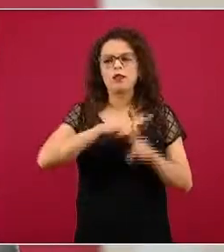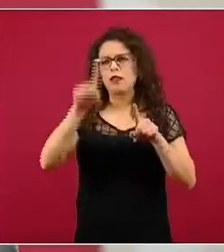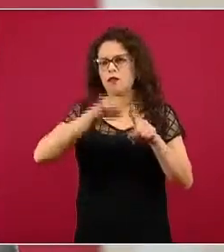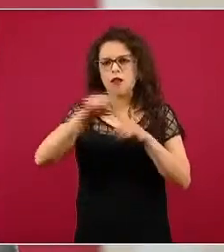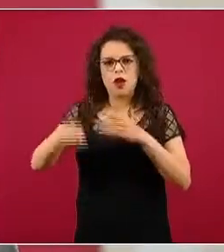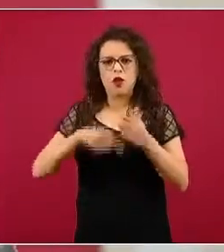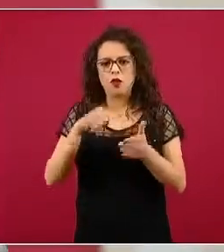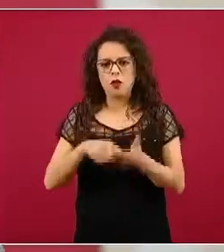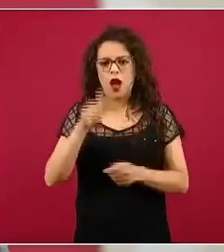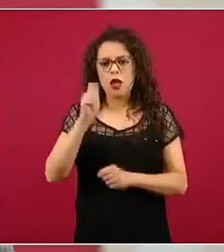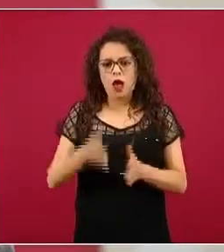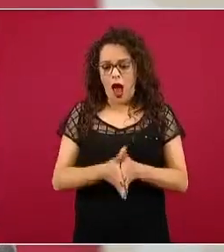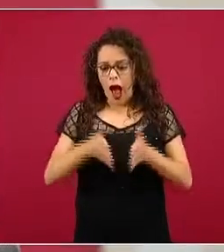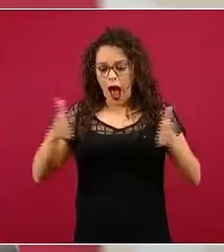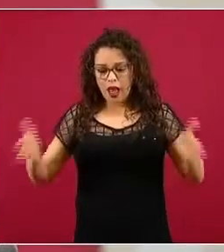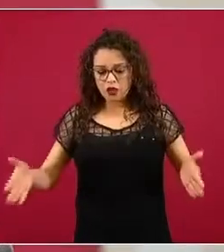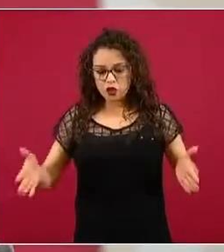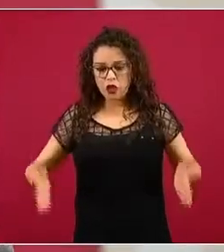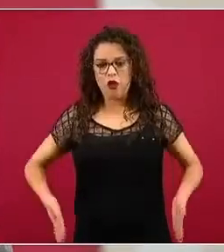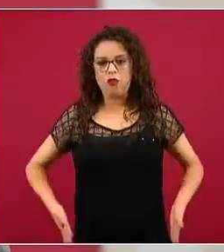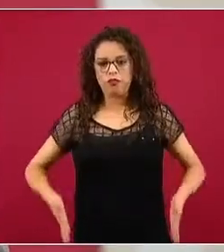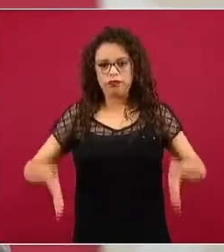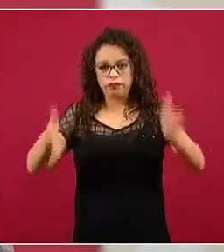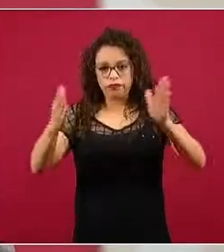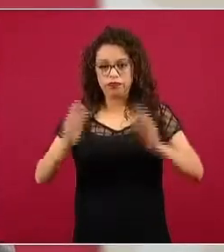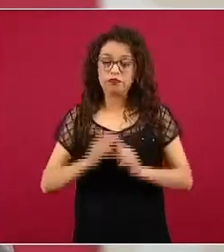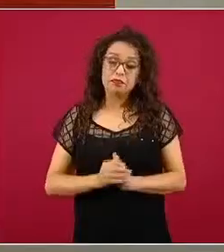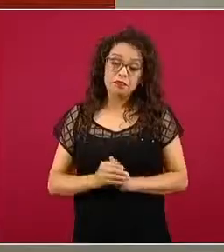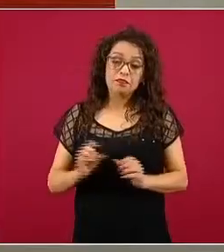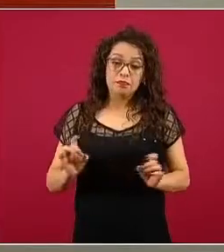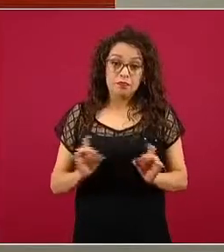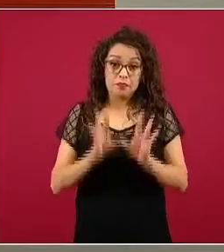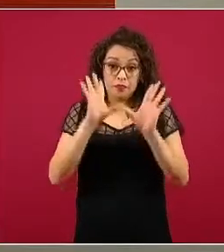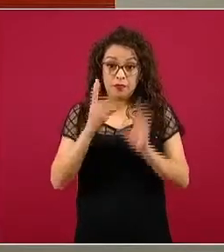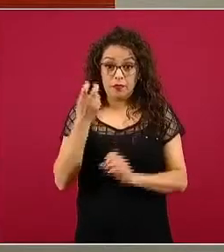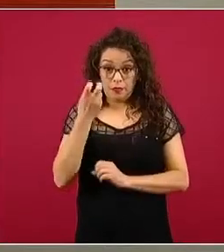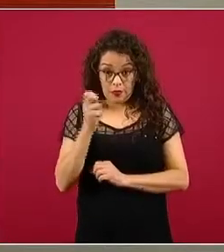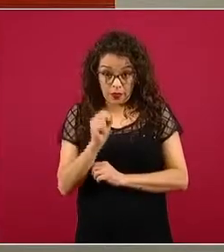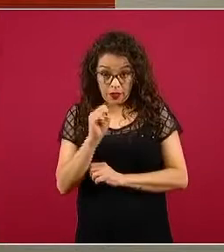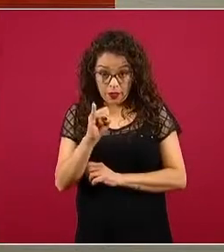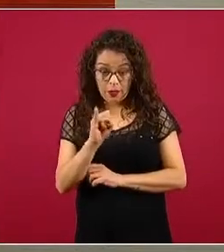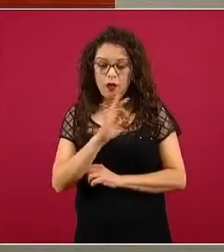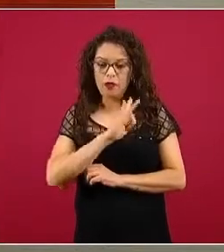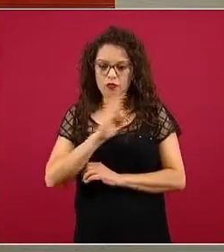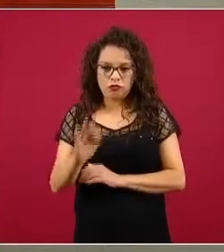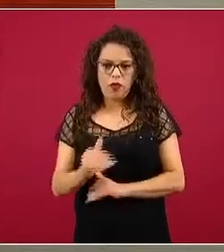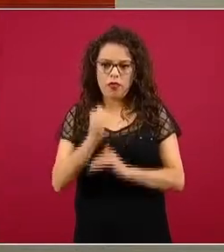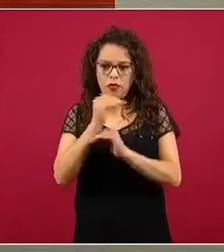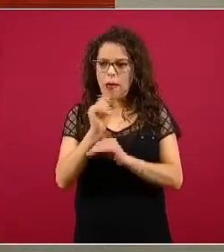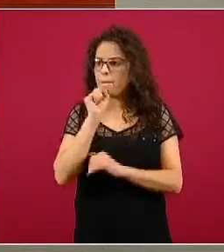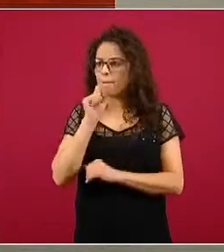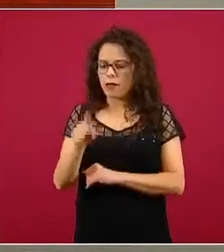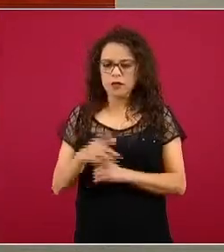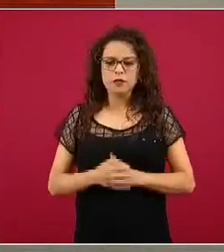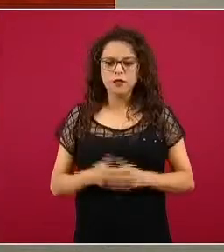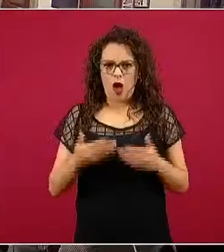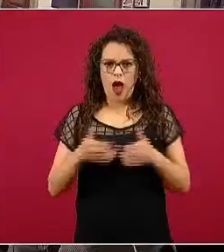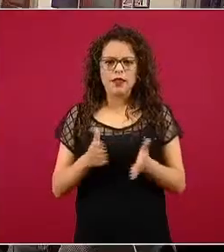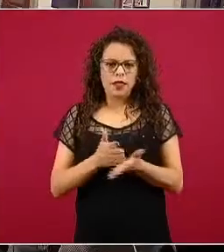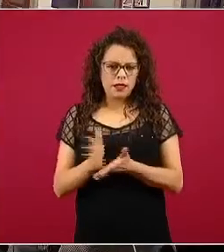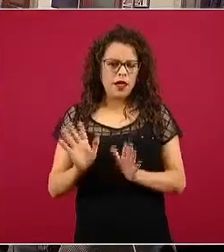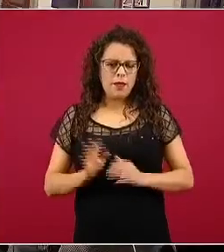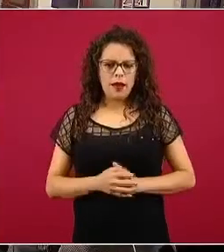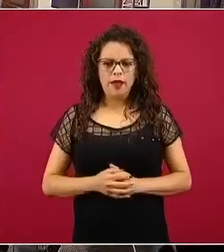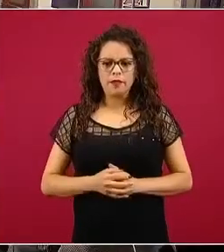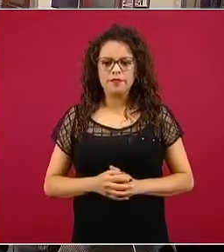ancho de la ciclovía. Entonces probablemente sería, si es que llegáramos a esa conclusión, un estándar similar. Muy bien.